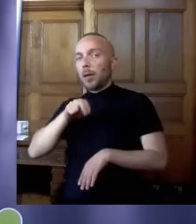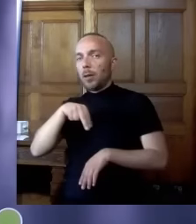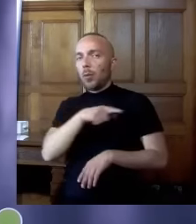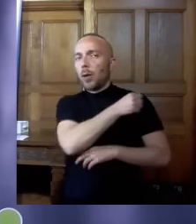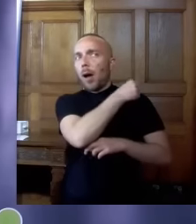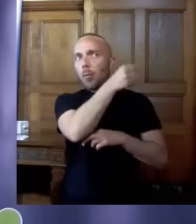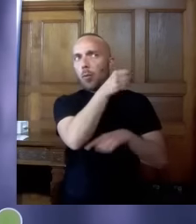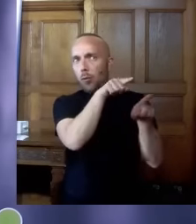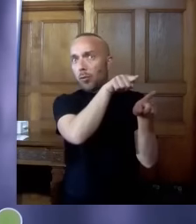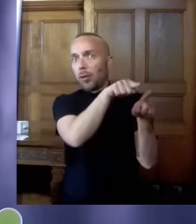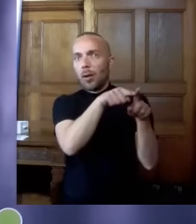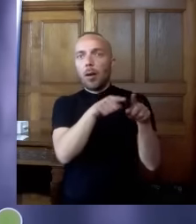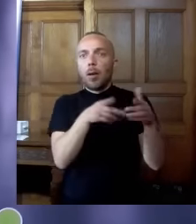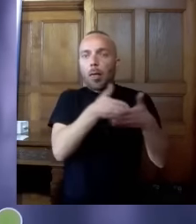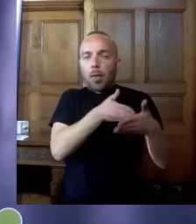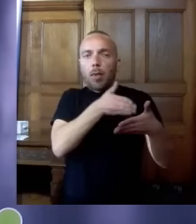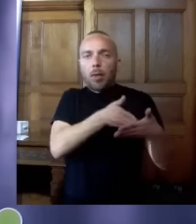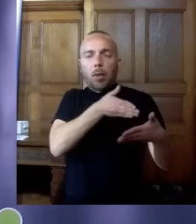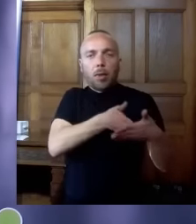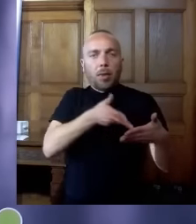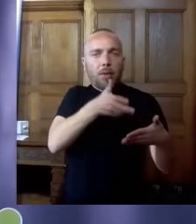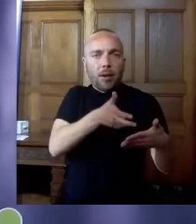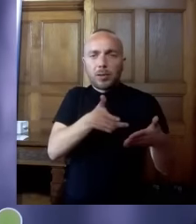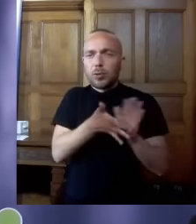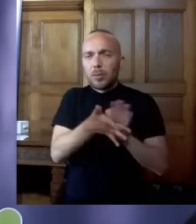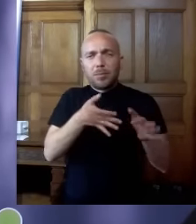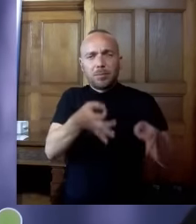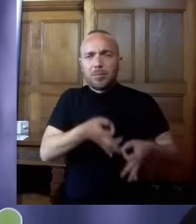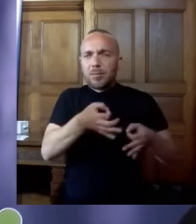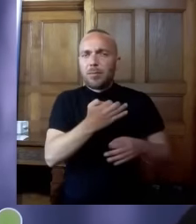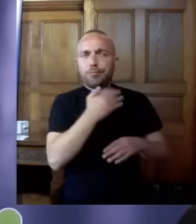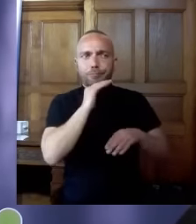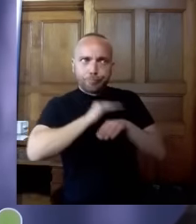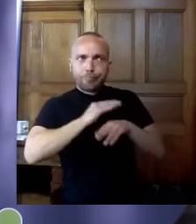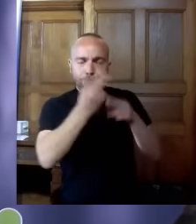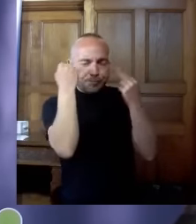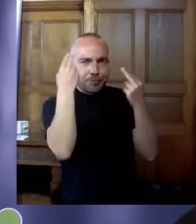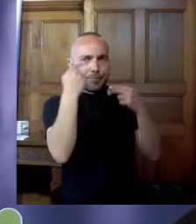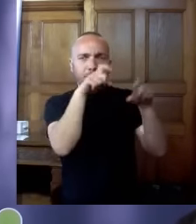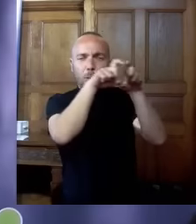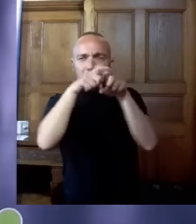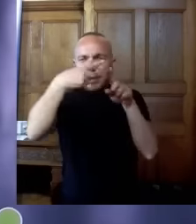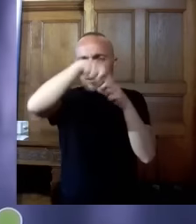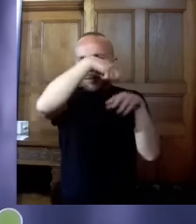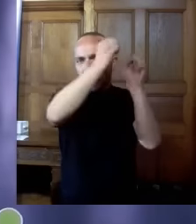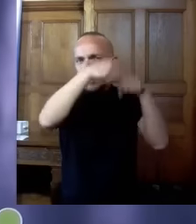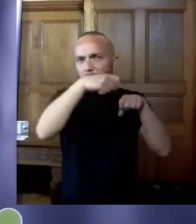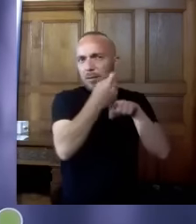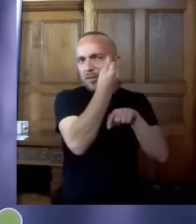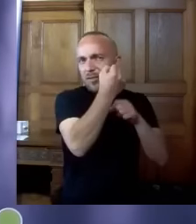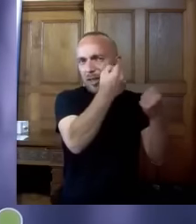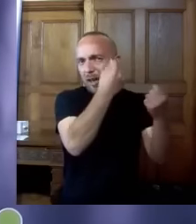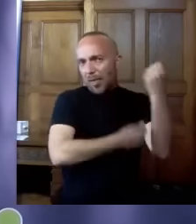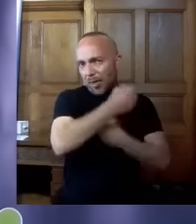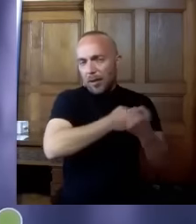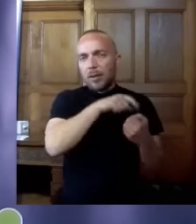impedía avanzar en derechos y que nos condenaba a seguir siempre los dictados de las oligarquías financieras ese bloque histórico